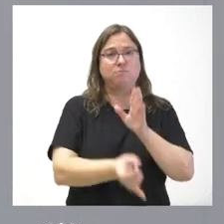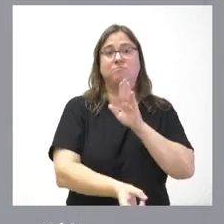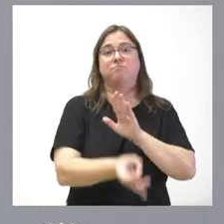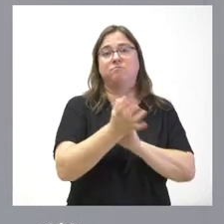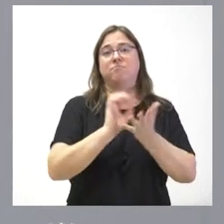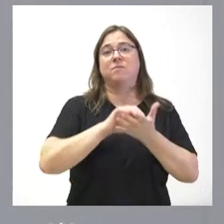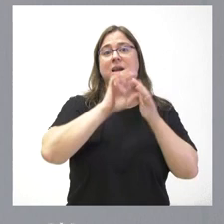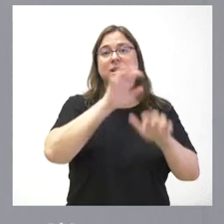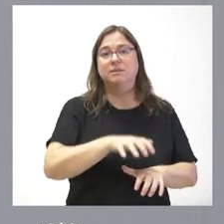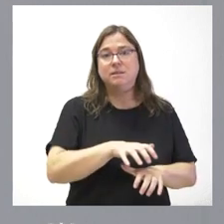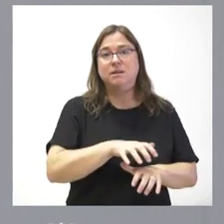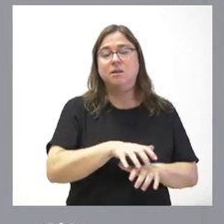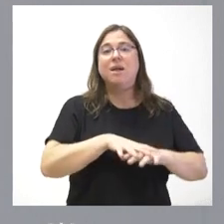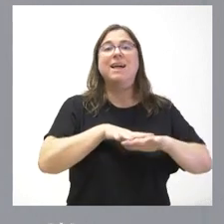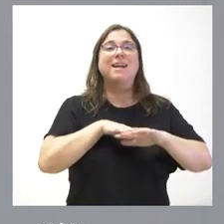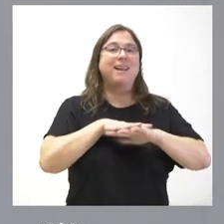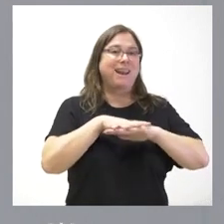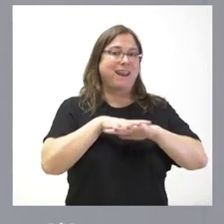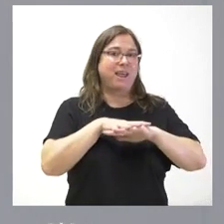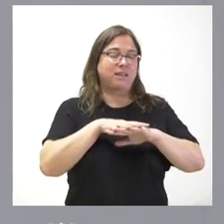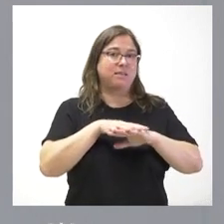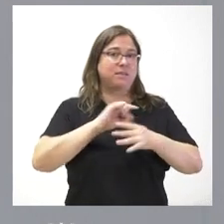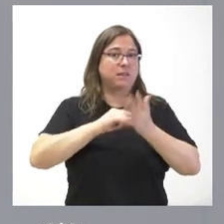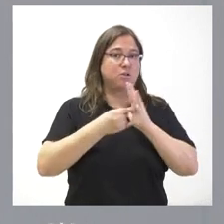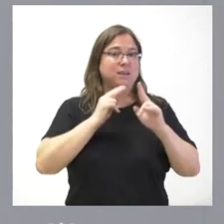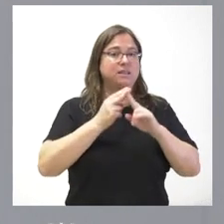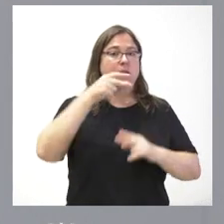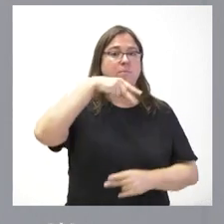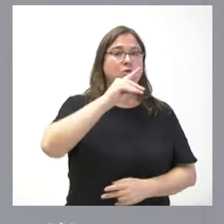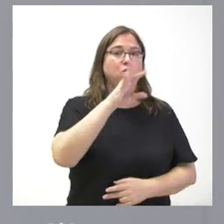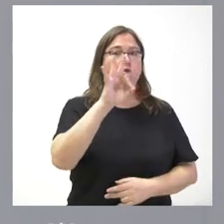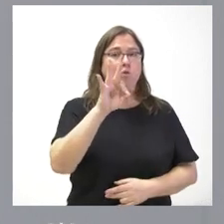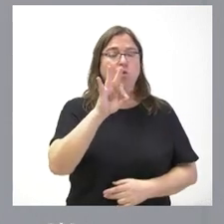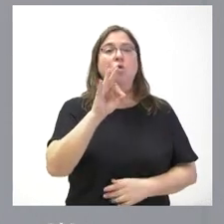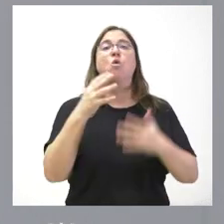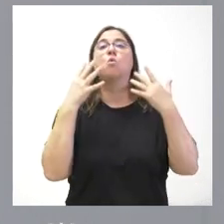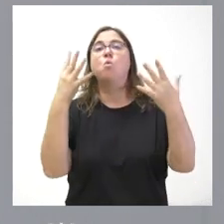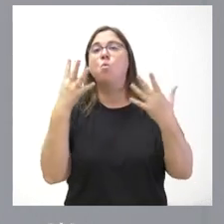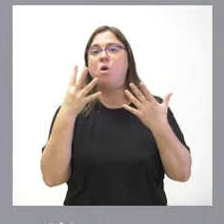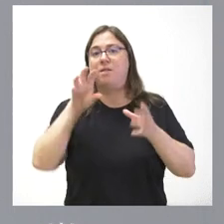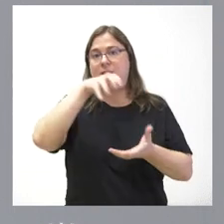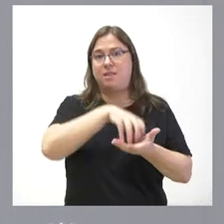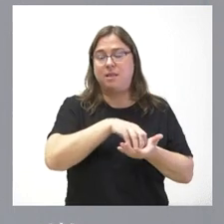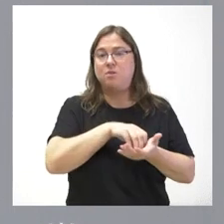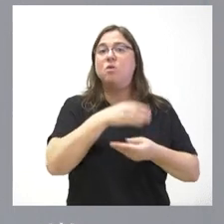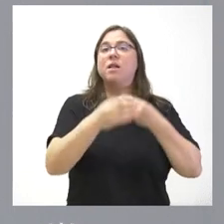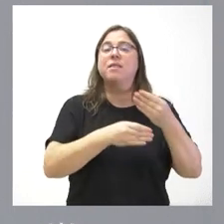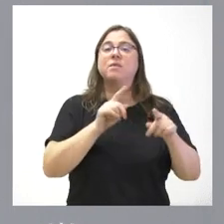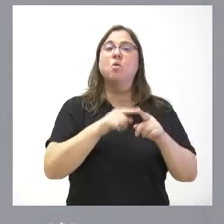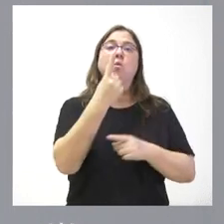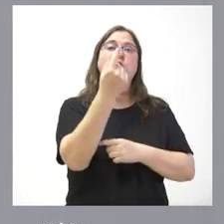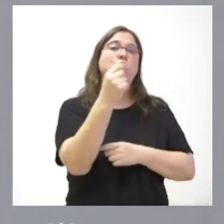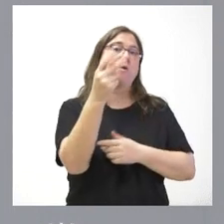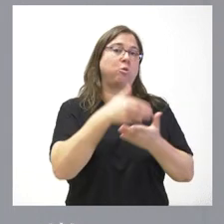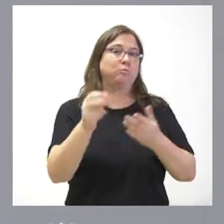de León eh una red de centros tecnológicos nodo que Integra nueve centros tecnológicos y lo que hacemos ahora es una aportación de 1,2